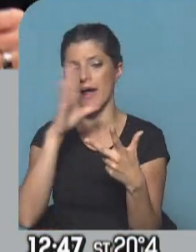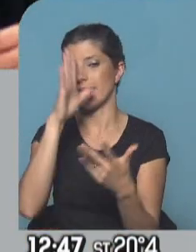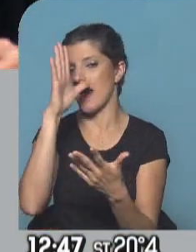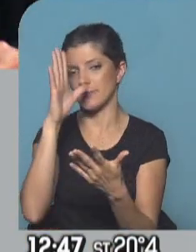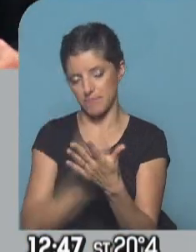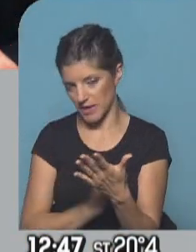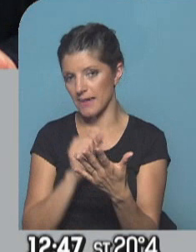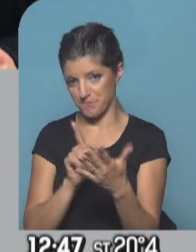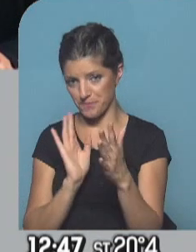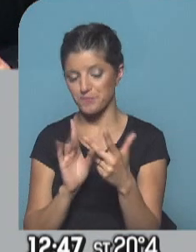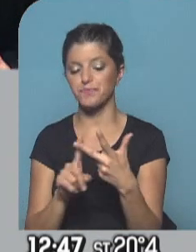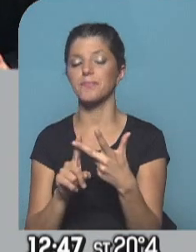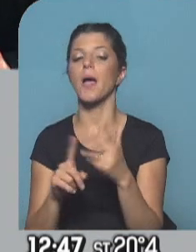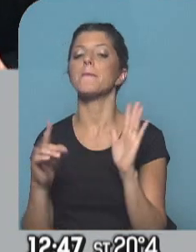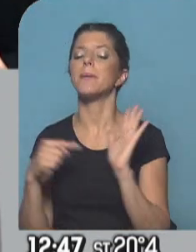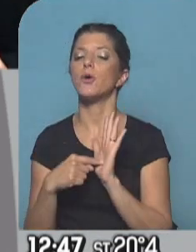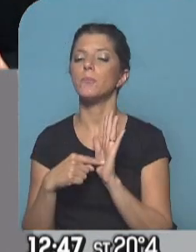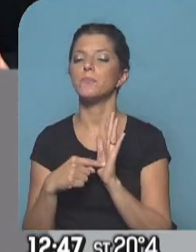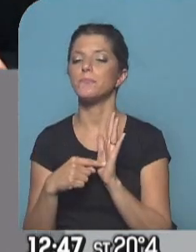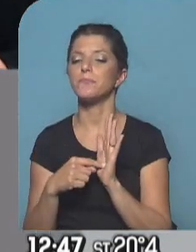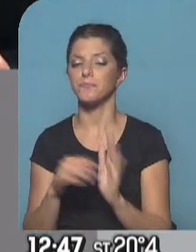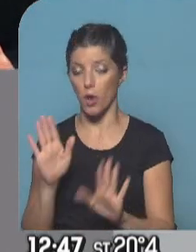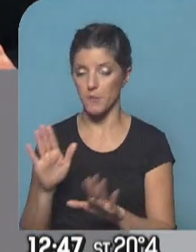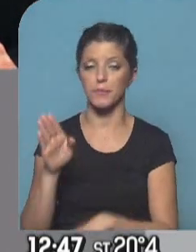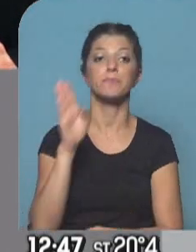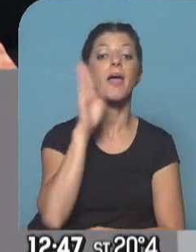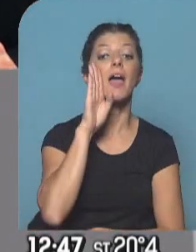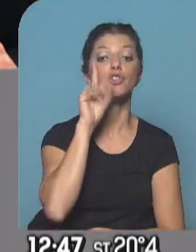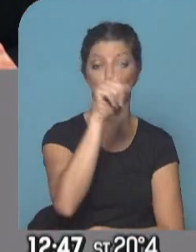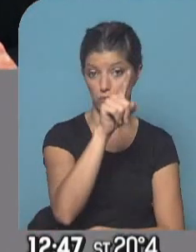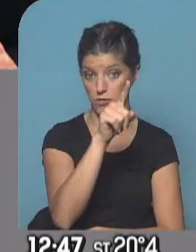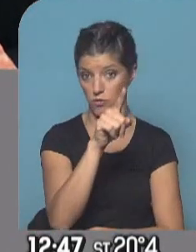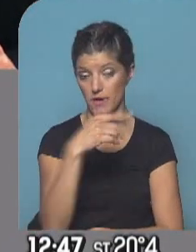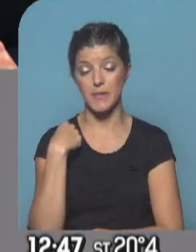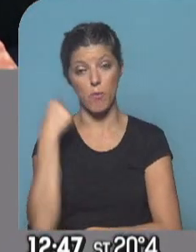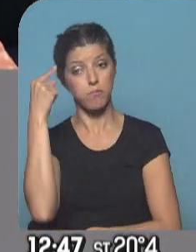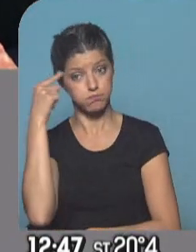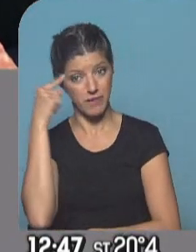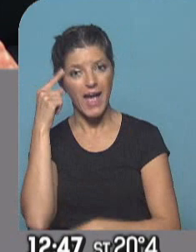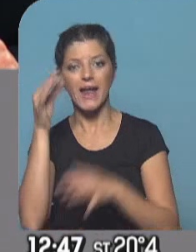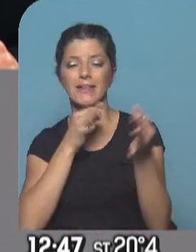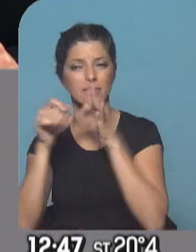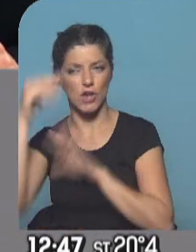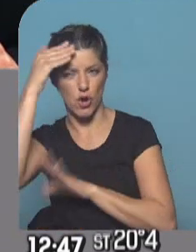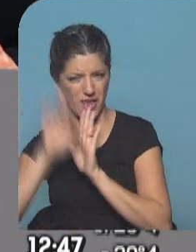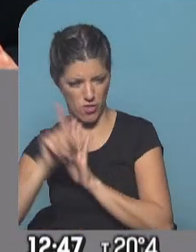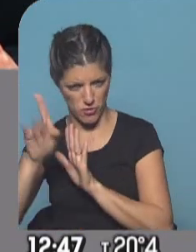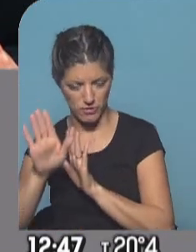de reconocerlo públicamente. Uh-huh. Ahora, al mismo tiempo, Estados Unidos, y esto me parece que es interesante y revelador de la racionalidad que hay detrás de la estrategia norcoreana. Uno